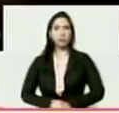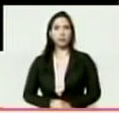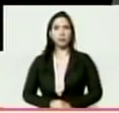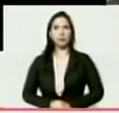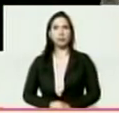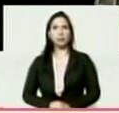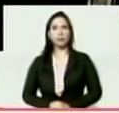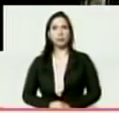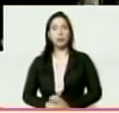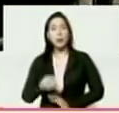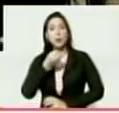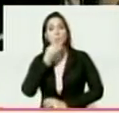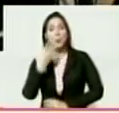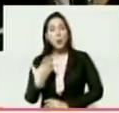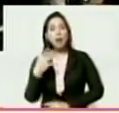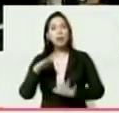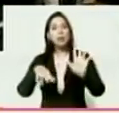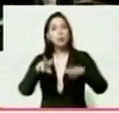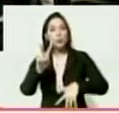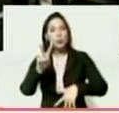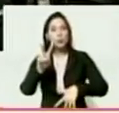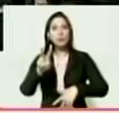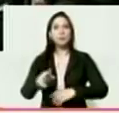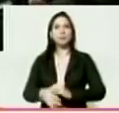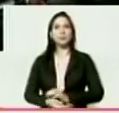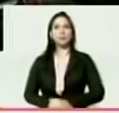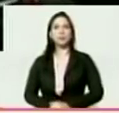Buenos mediodías.